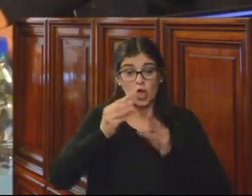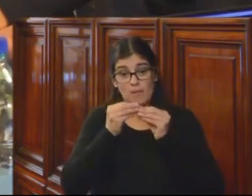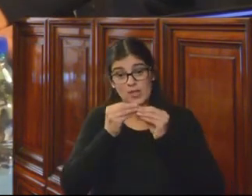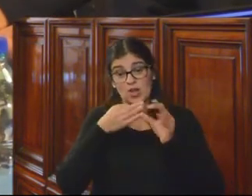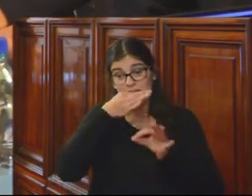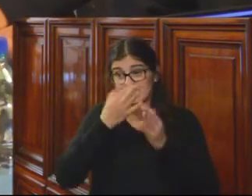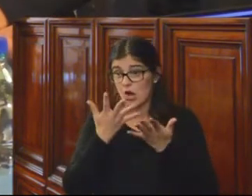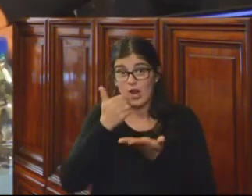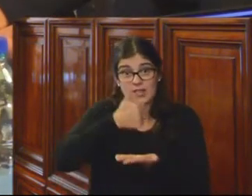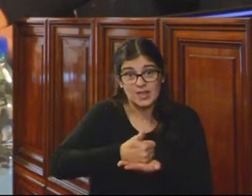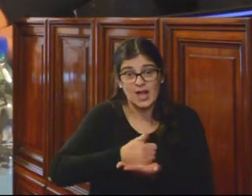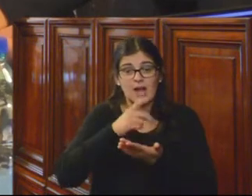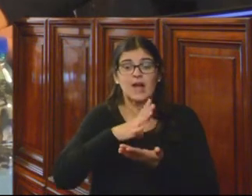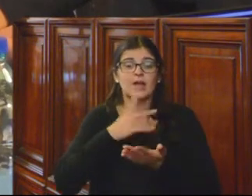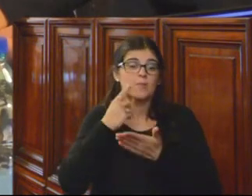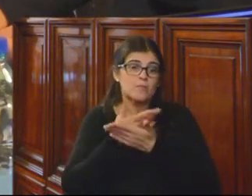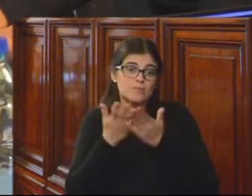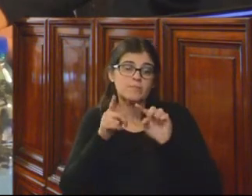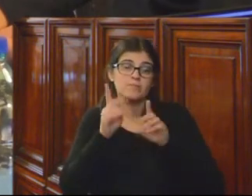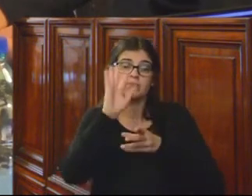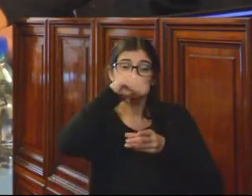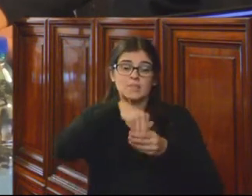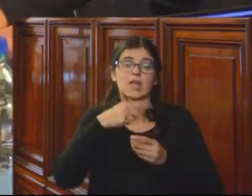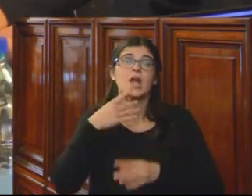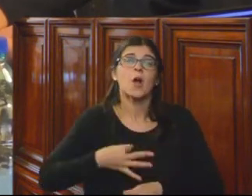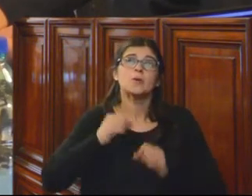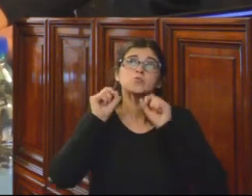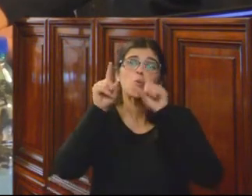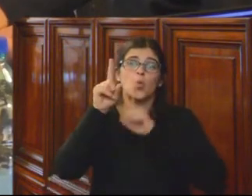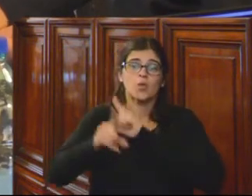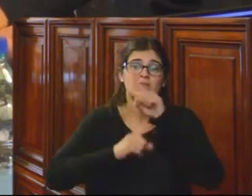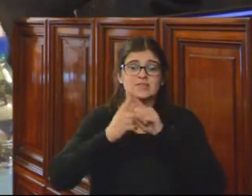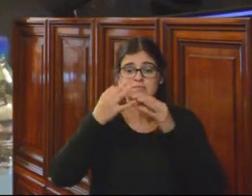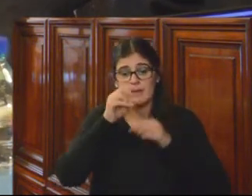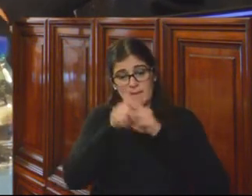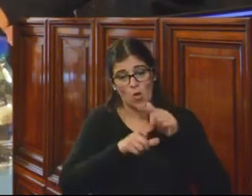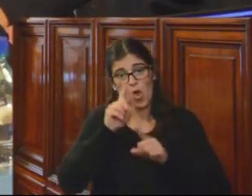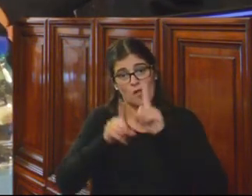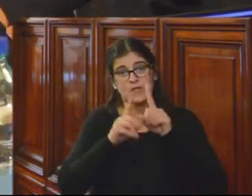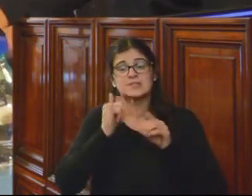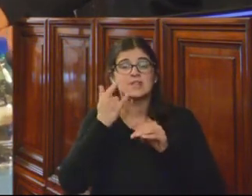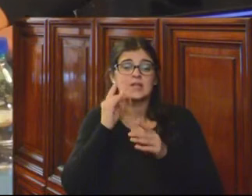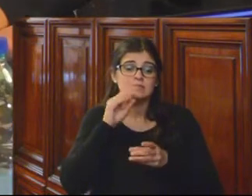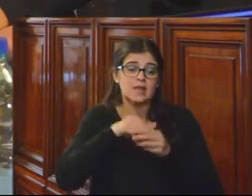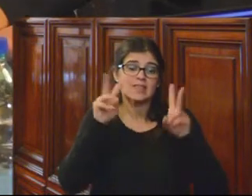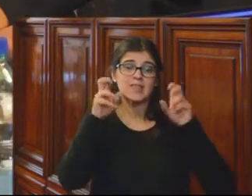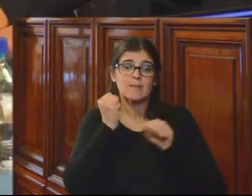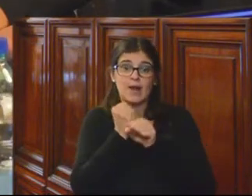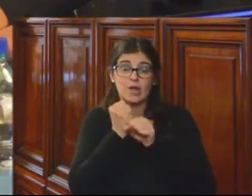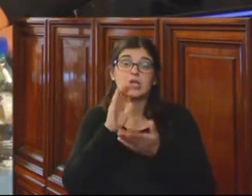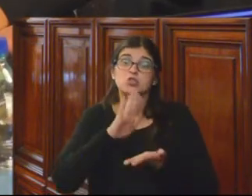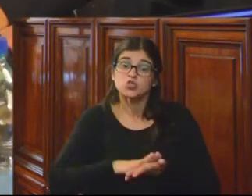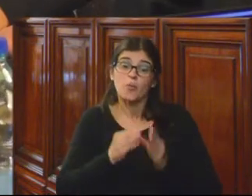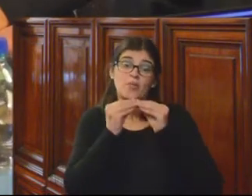aquí presentes están en el marco de eso que corresponde a la vida universitaria de los universitarios que no se sustraen al tema laboral. Con respecto a un